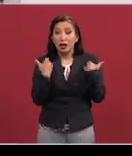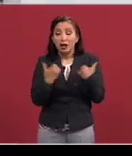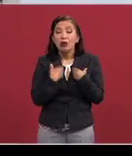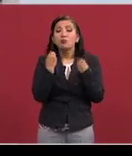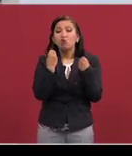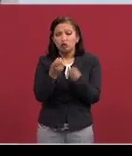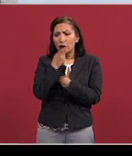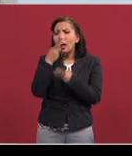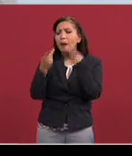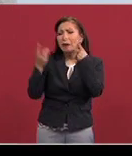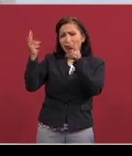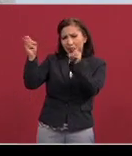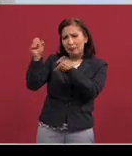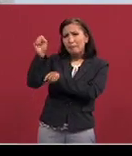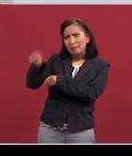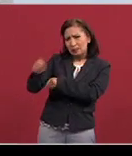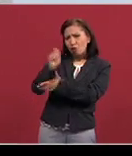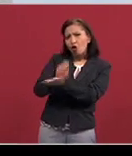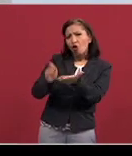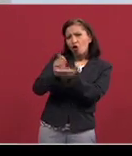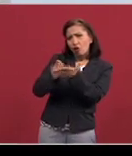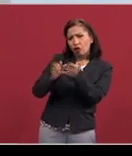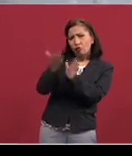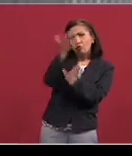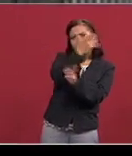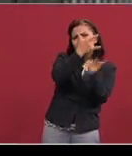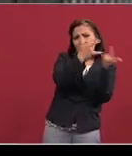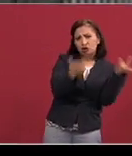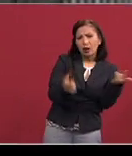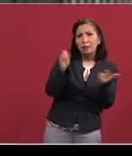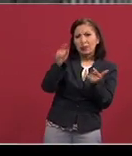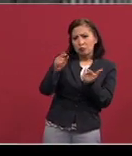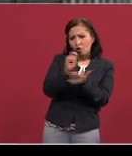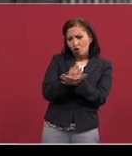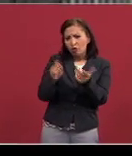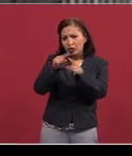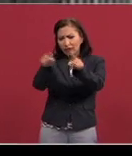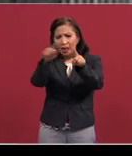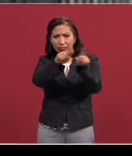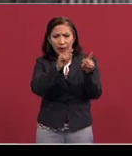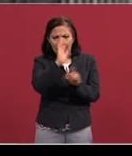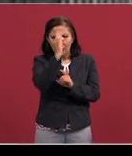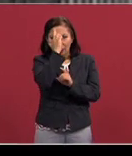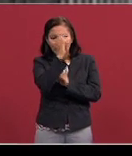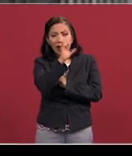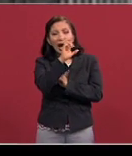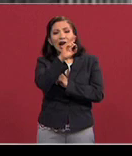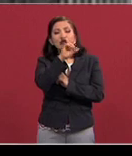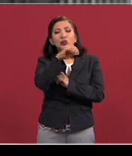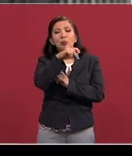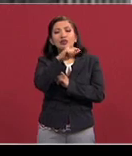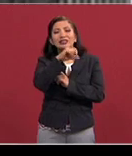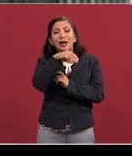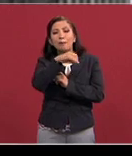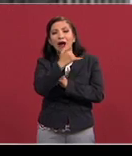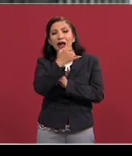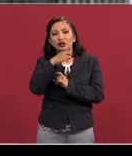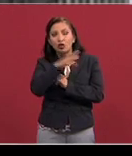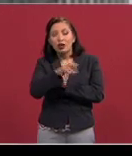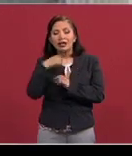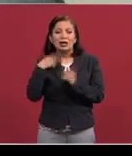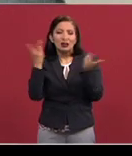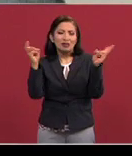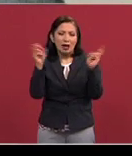se ha escrito sobre este tema desde la historia y desde la propia literatura. Recordemos a Carlos Montemayor con Las Armas del